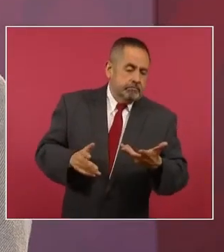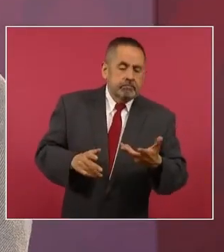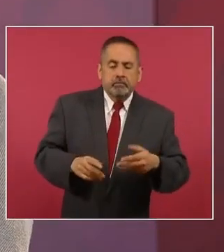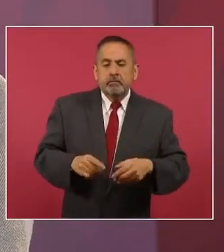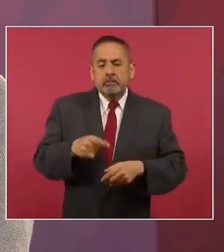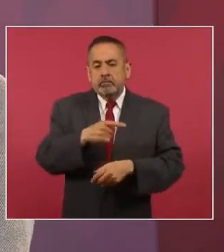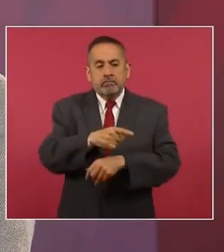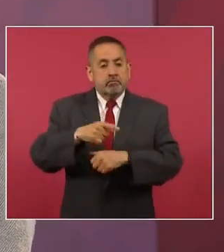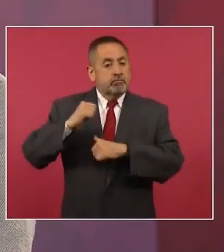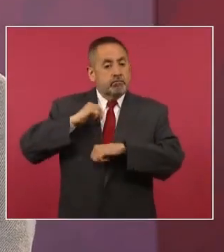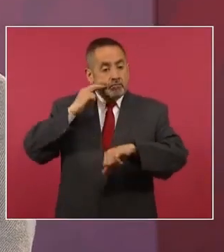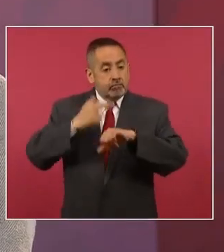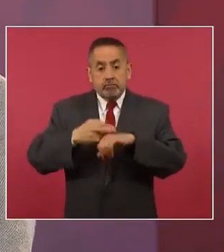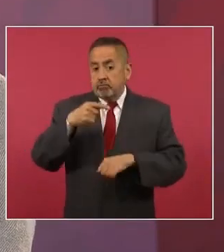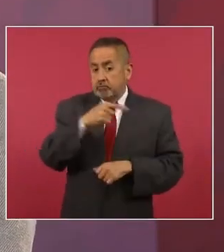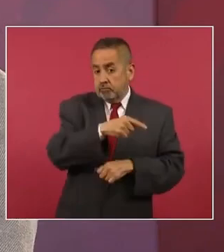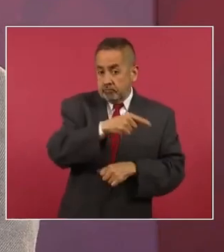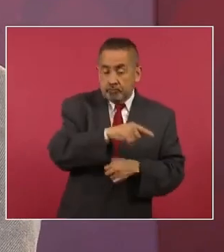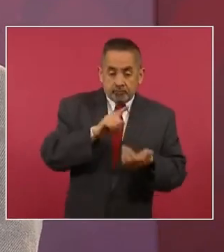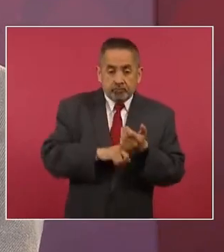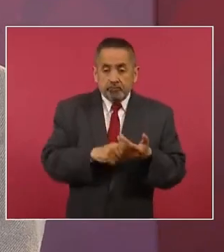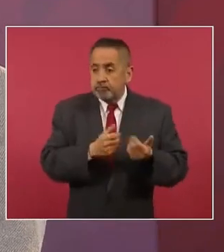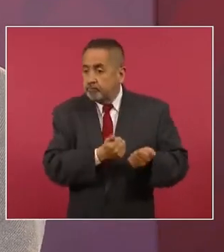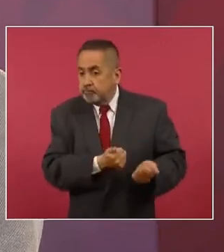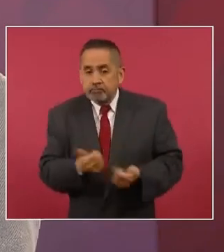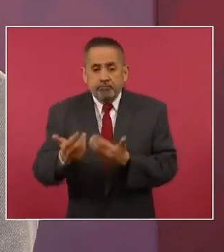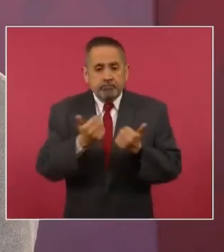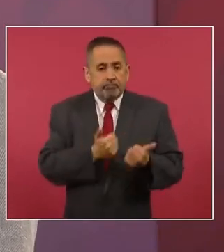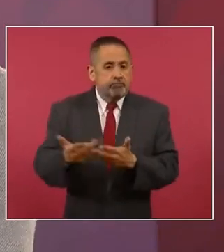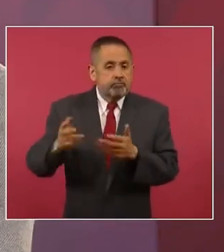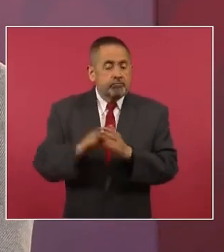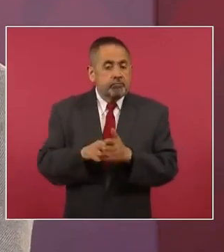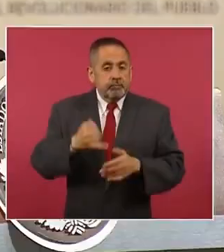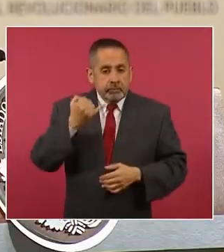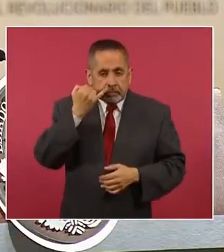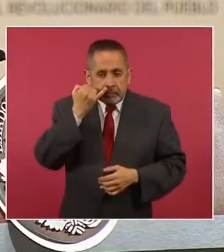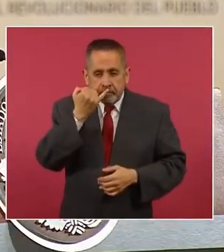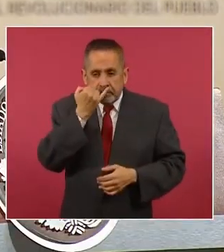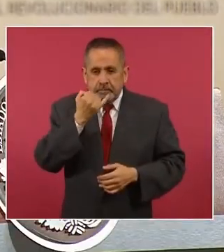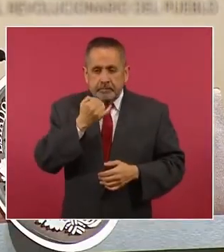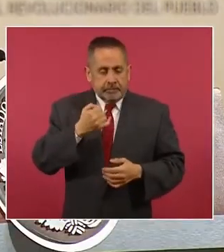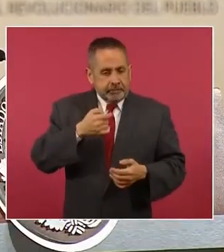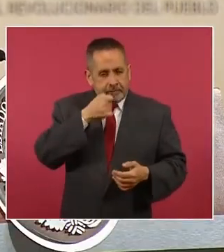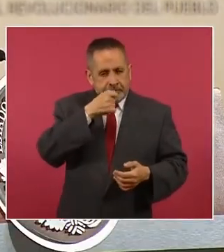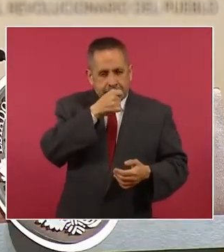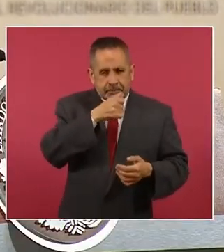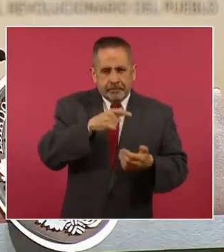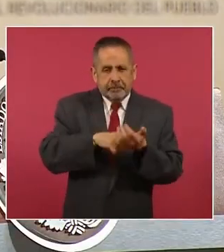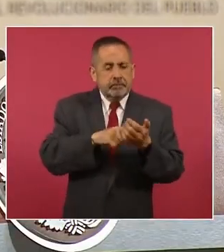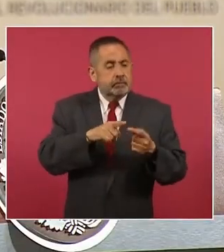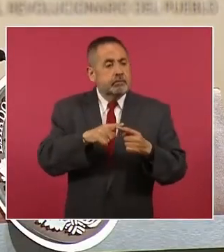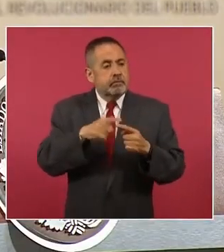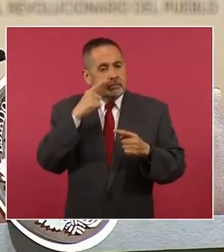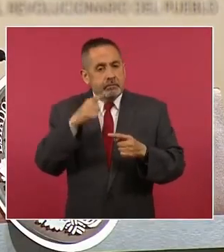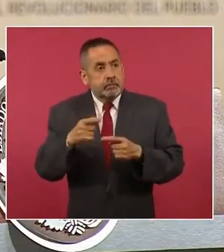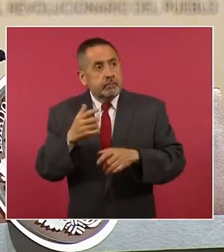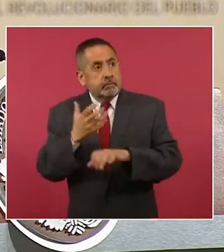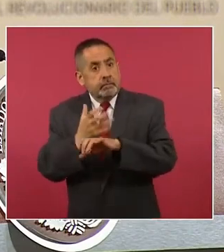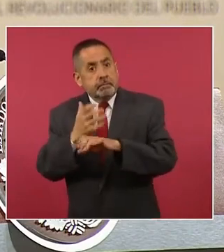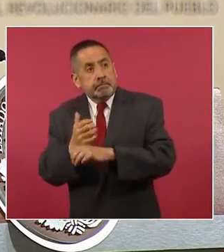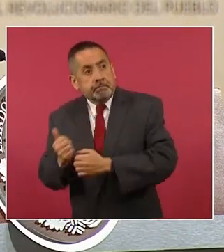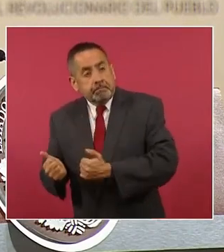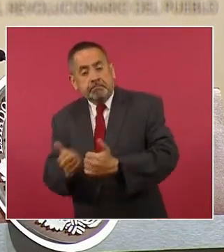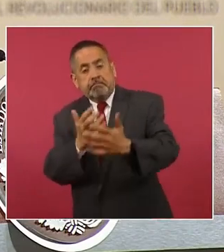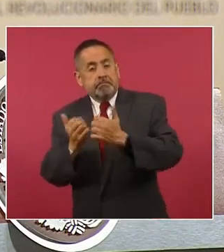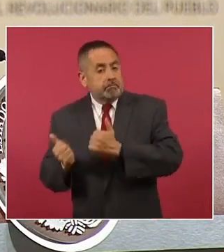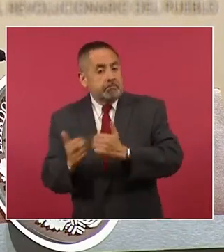para el traslado o el trasiego de cocaína, de toneladas de cocaína hacia Estados Unidos, particularmente la